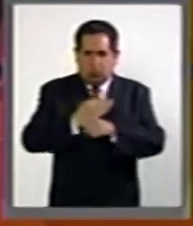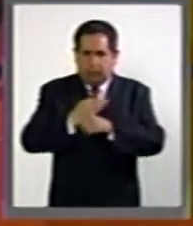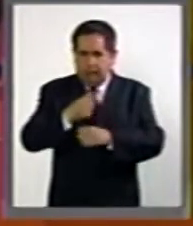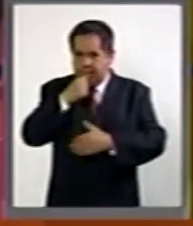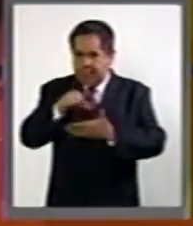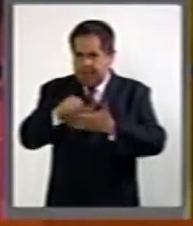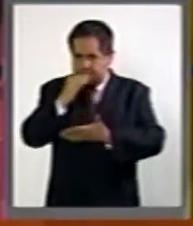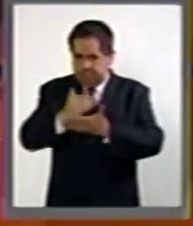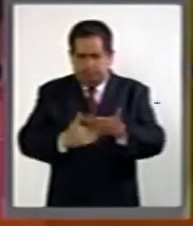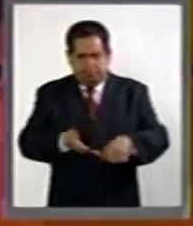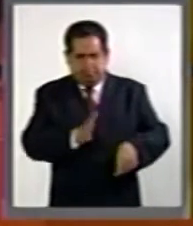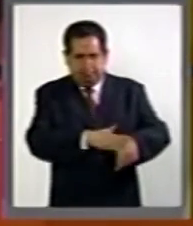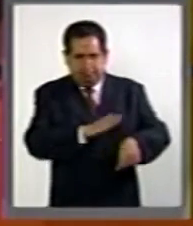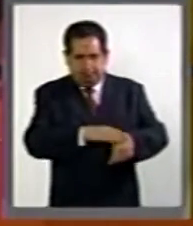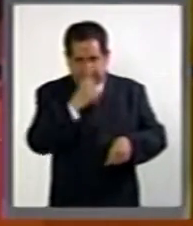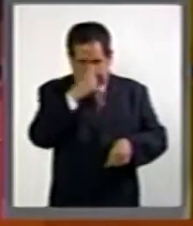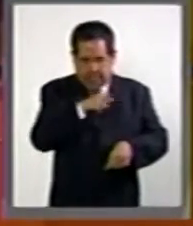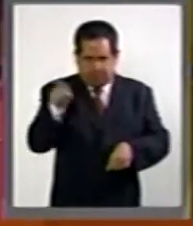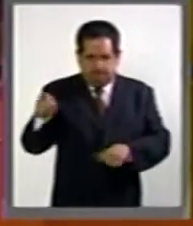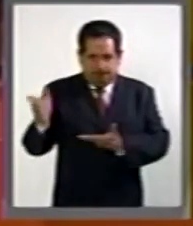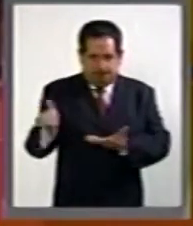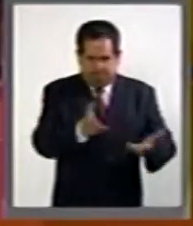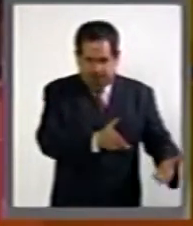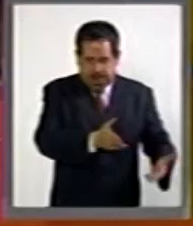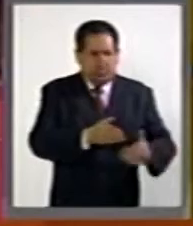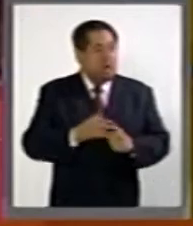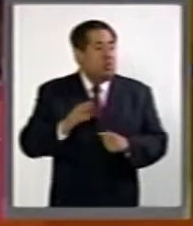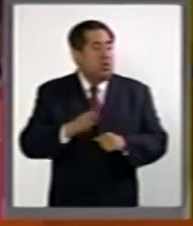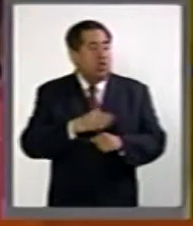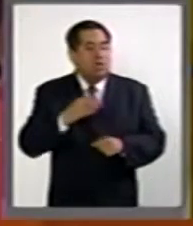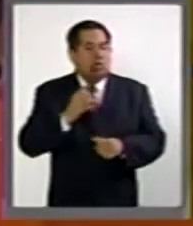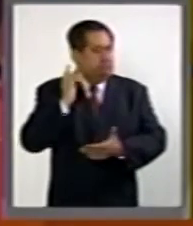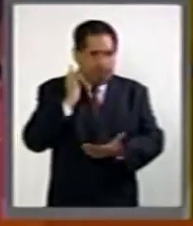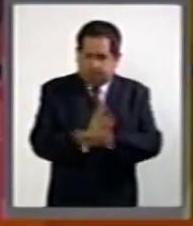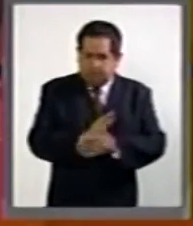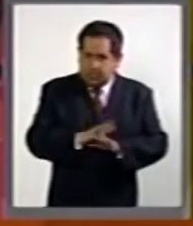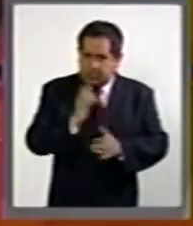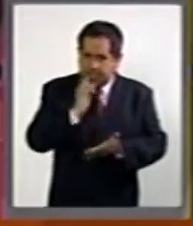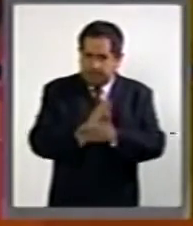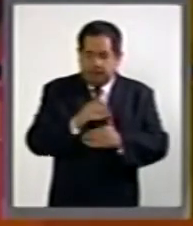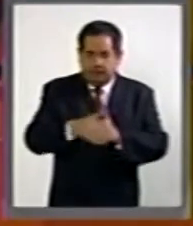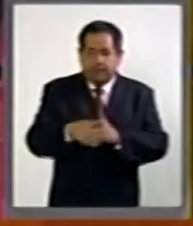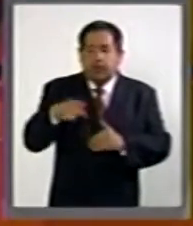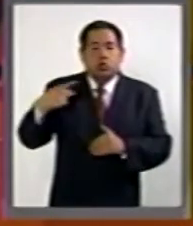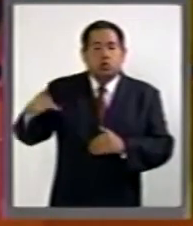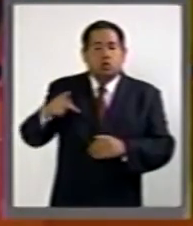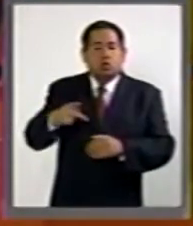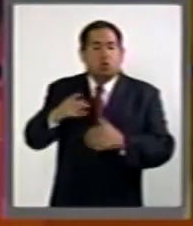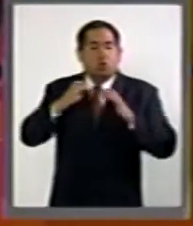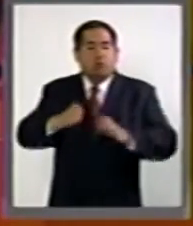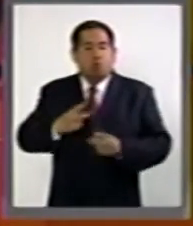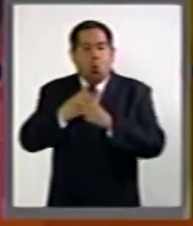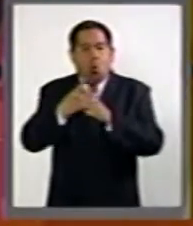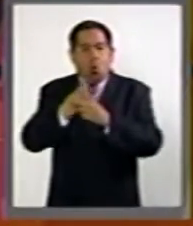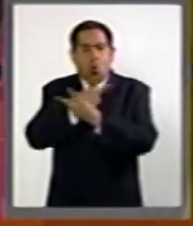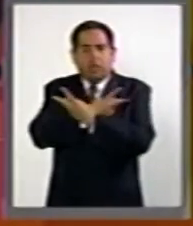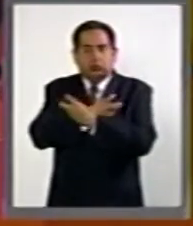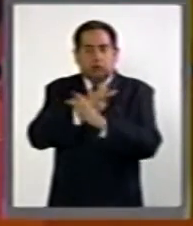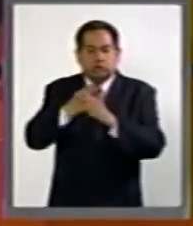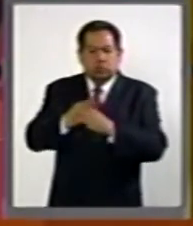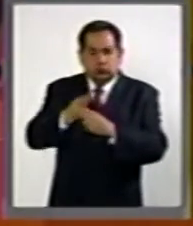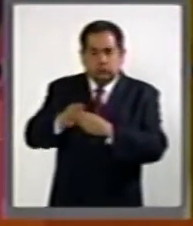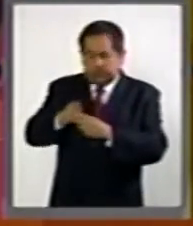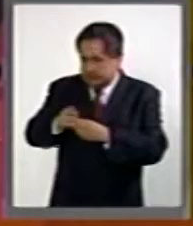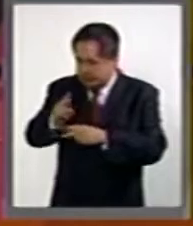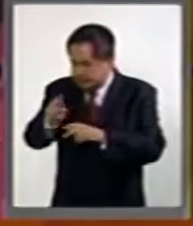haciendo el día de hoy y que de una vez por todas los restos de esta enorme mujer